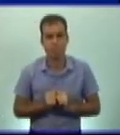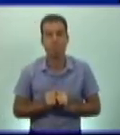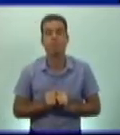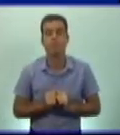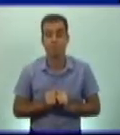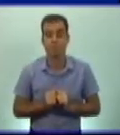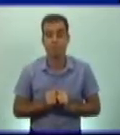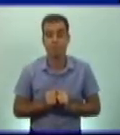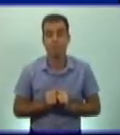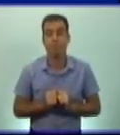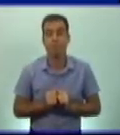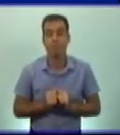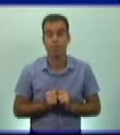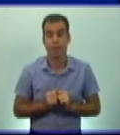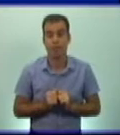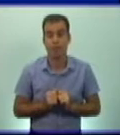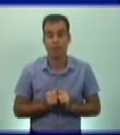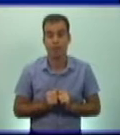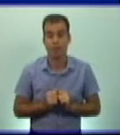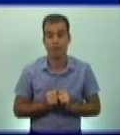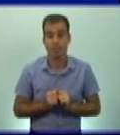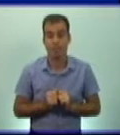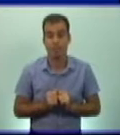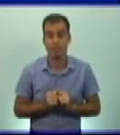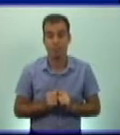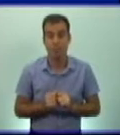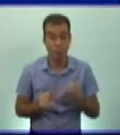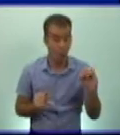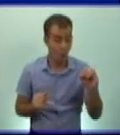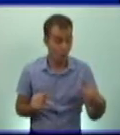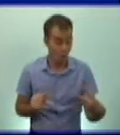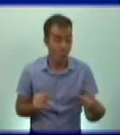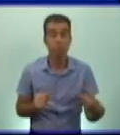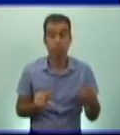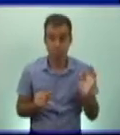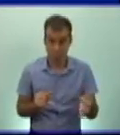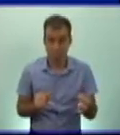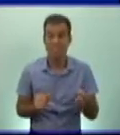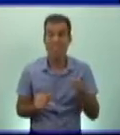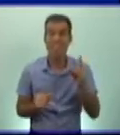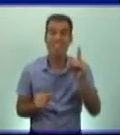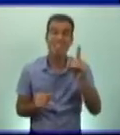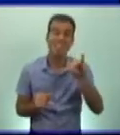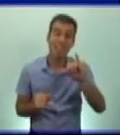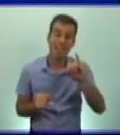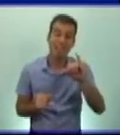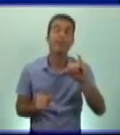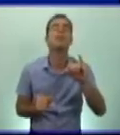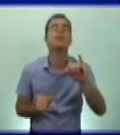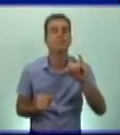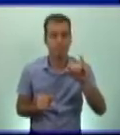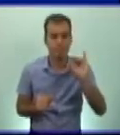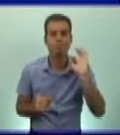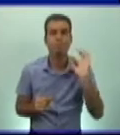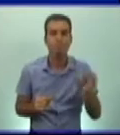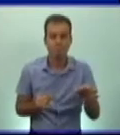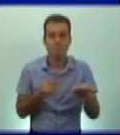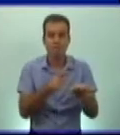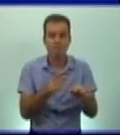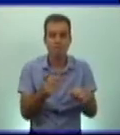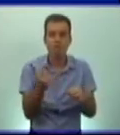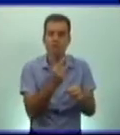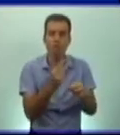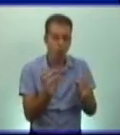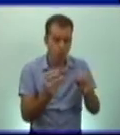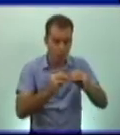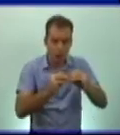el caso del dioxígeno, el prefijo di también nos indica que está formado por dos átomos de este elemento químico. Por